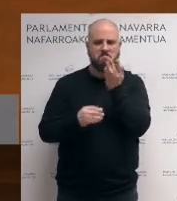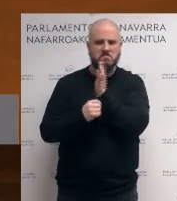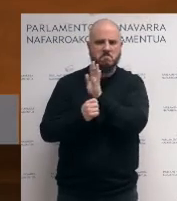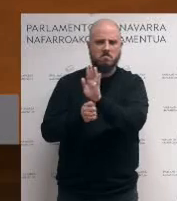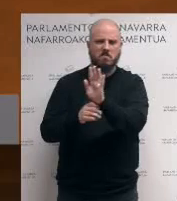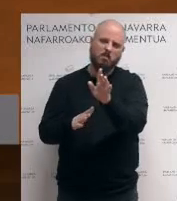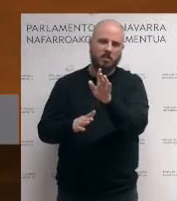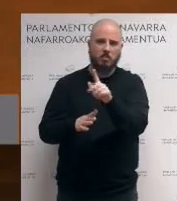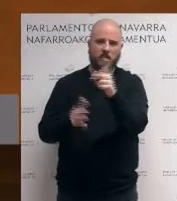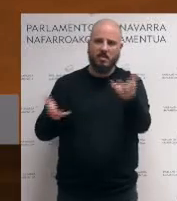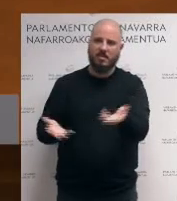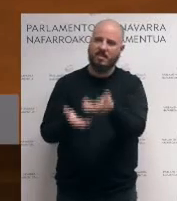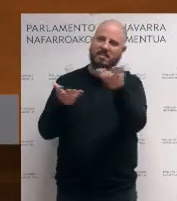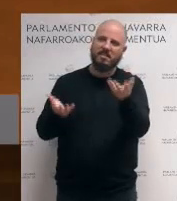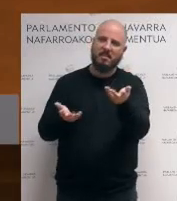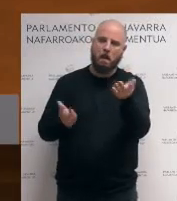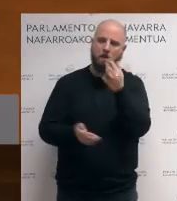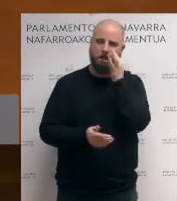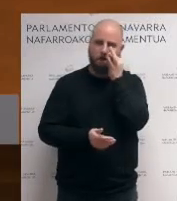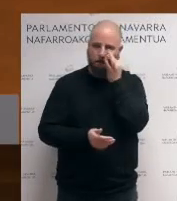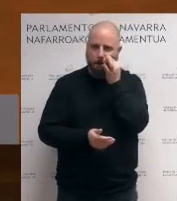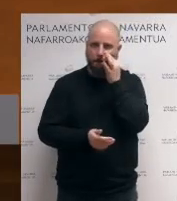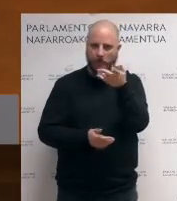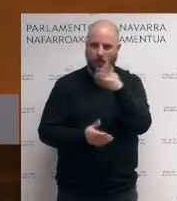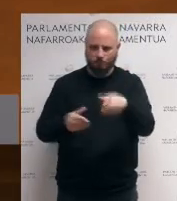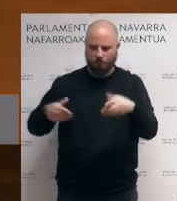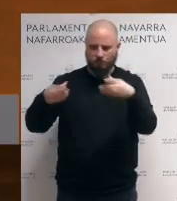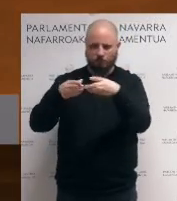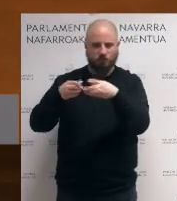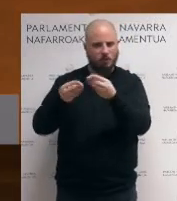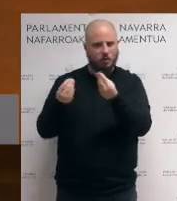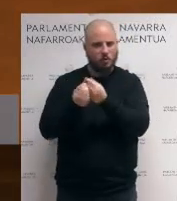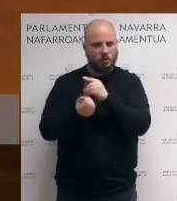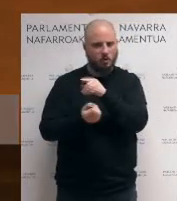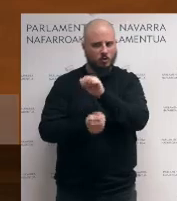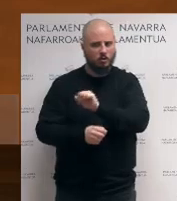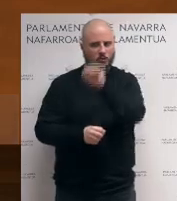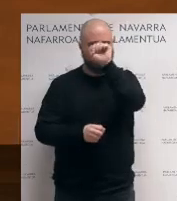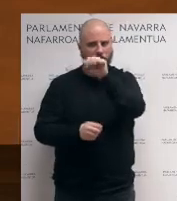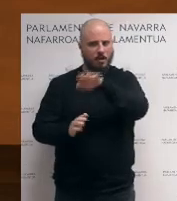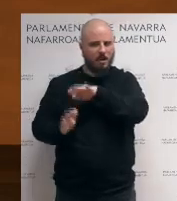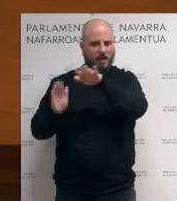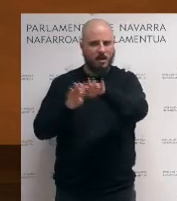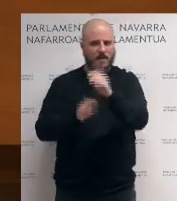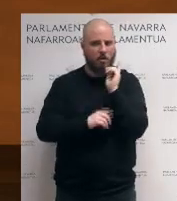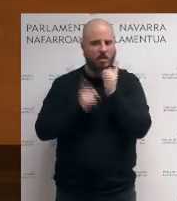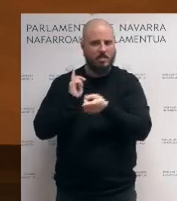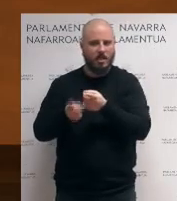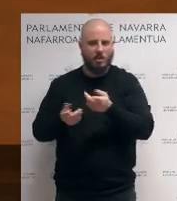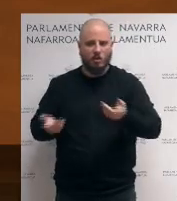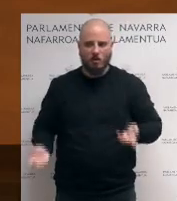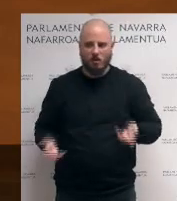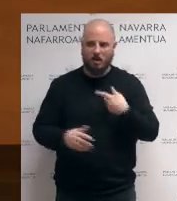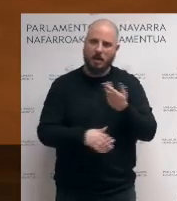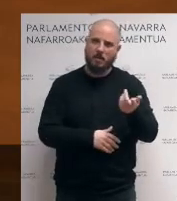naif, pero que destila el gusto de la coalición comunista de Contigo Surekin por las dictaduras. Mire, señor Guzmán, Gran